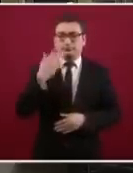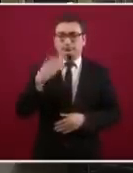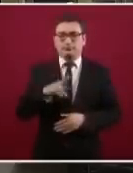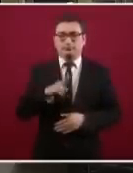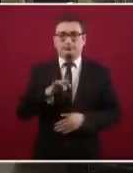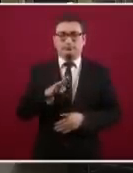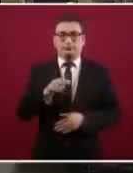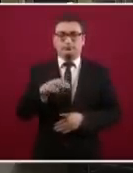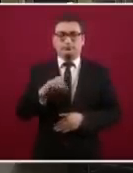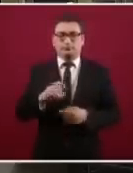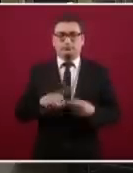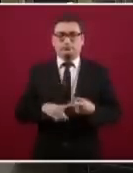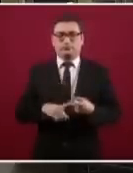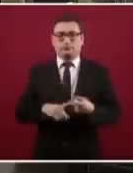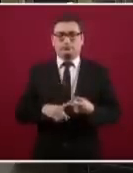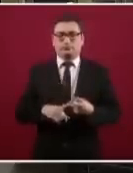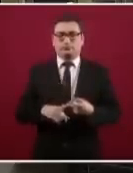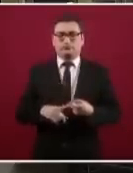Urbano.